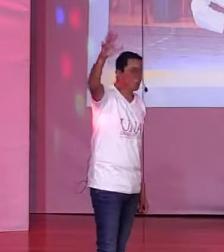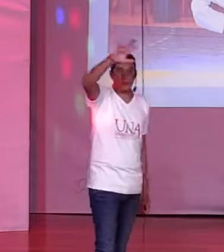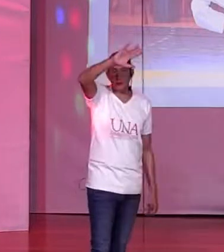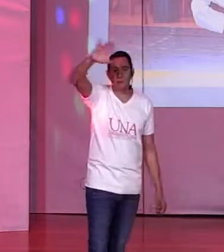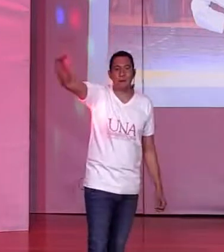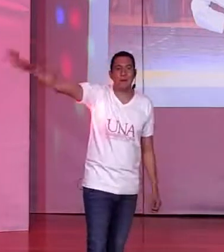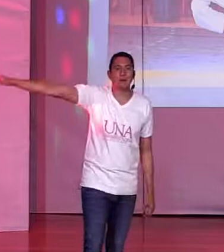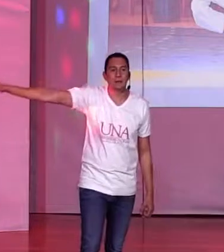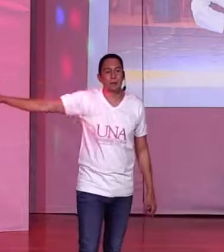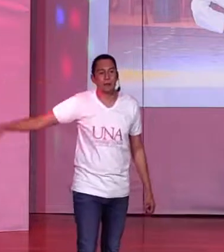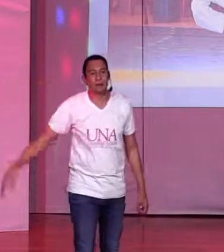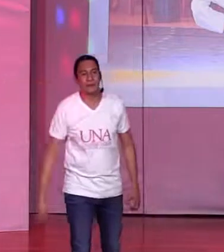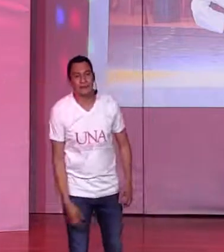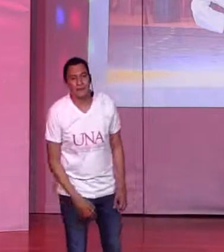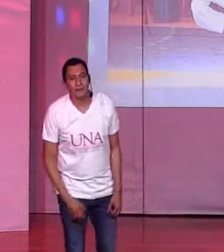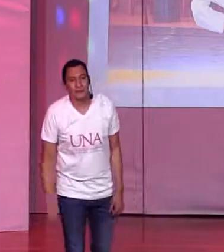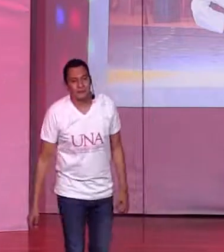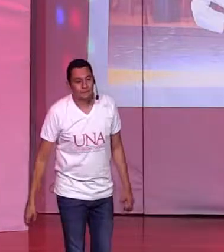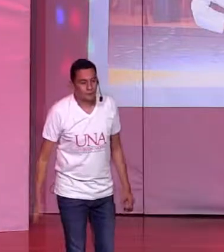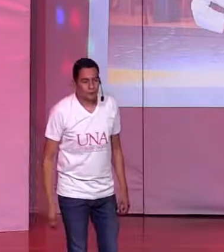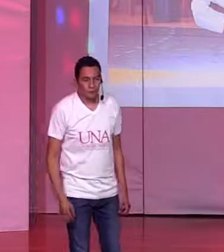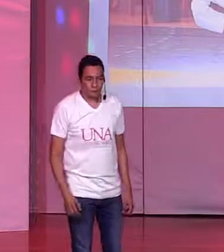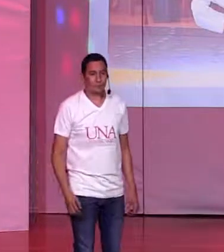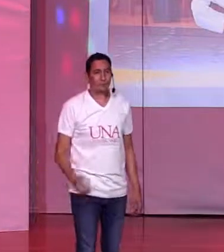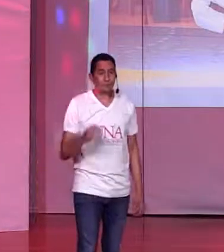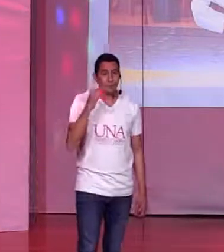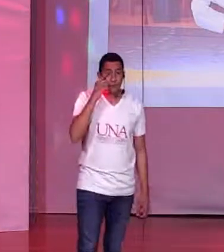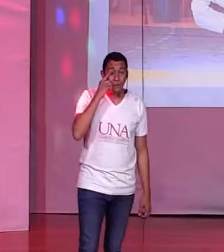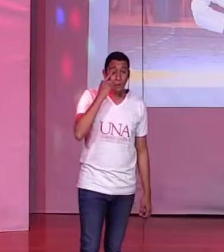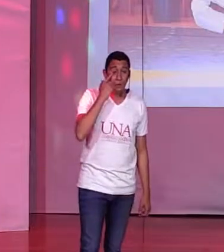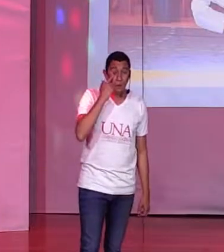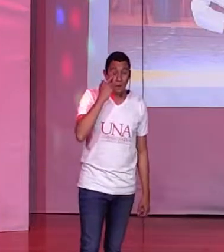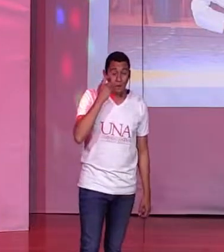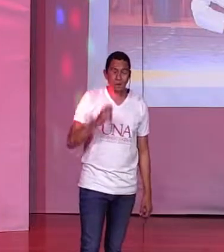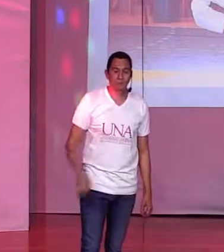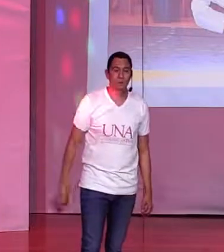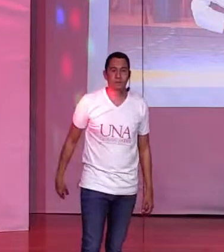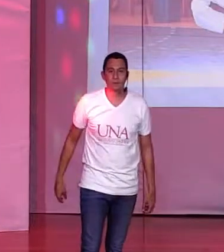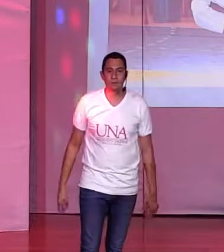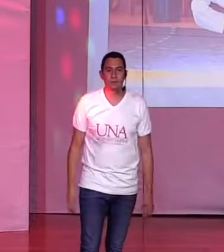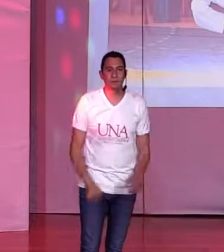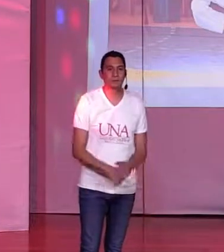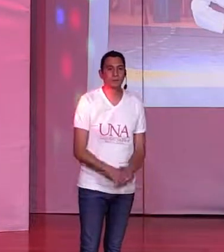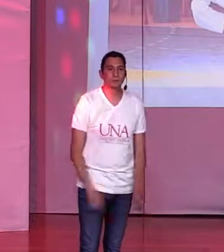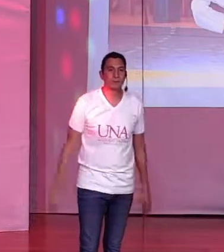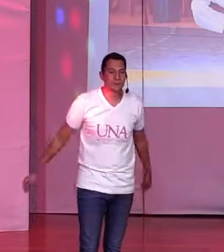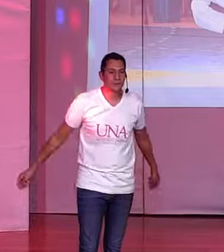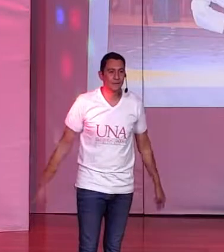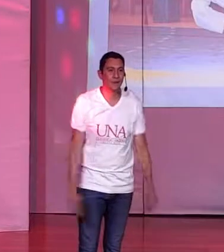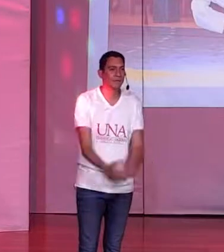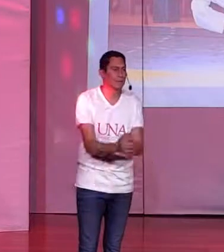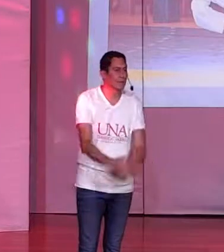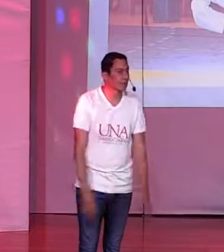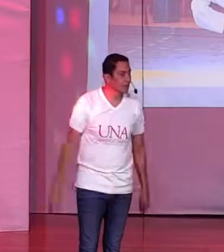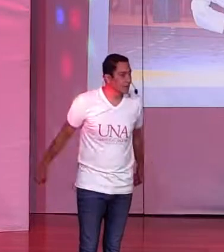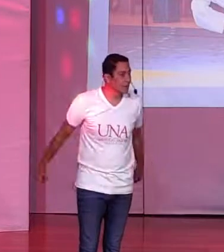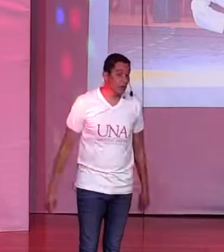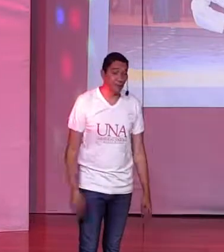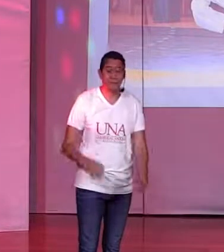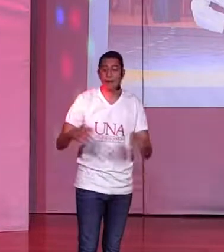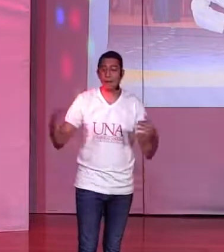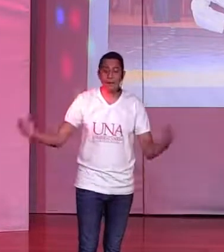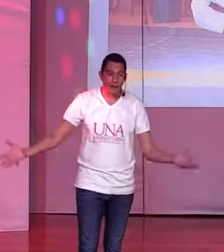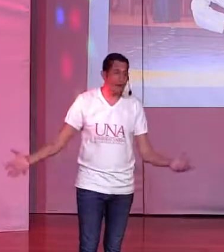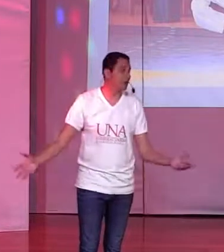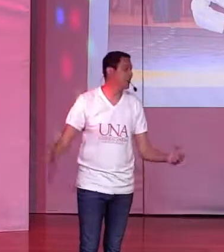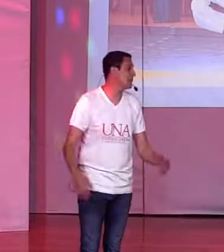atrás, ¿verdad? Porque no sí. Se ven y todo. Nosotros lo demás. Nos vemos aquí en cámaras, pero es lo de menos. Atrás hay un gran equipo trabajando para que todo esto sea posible. Y